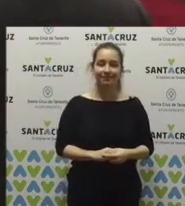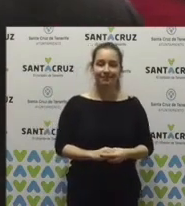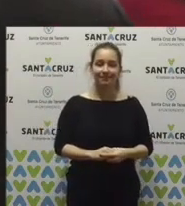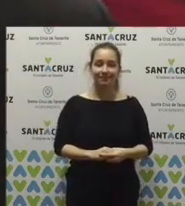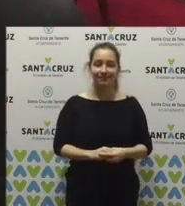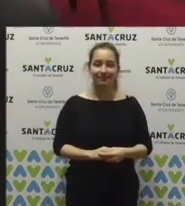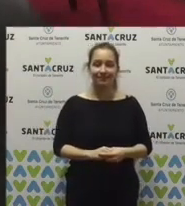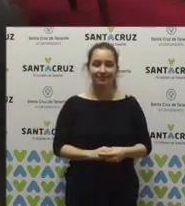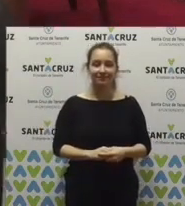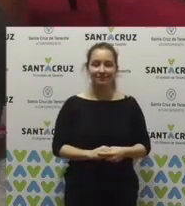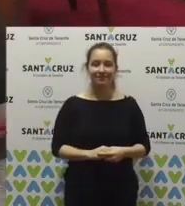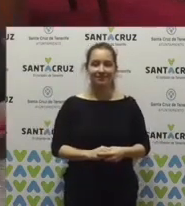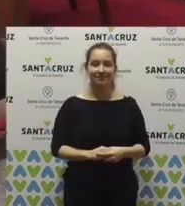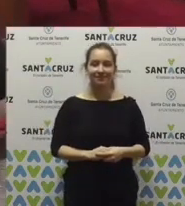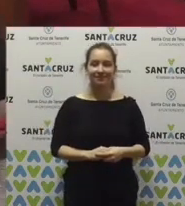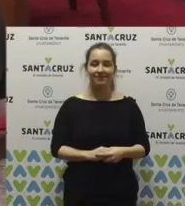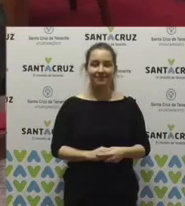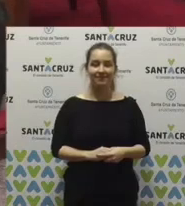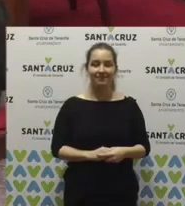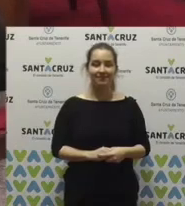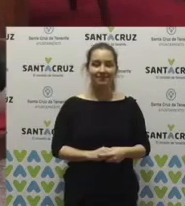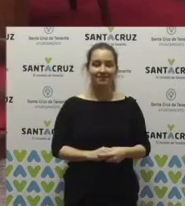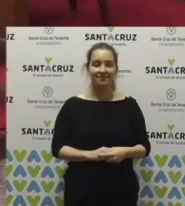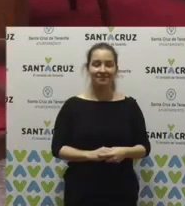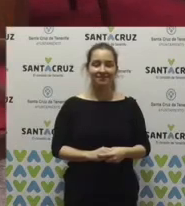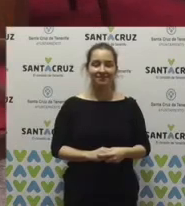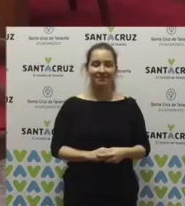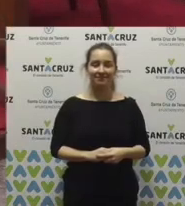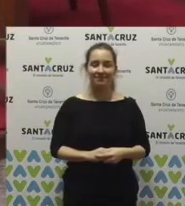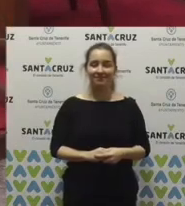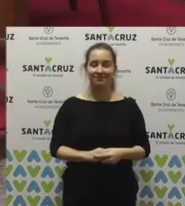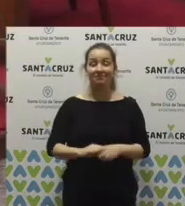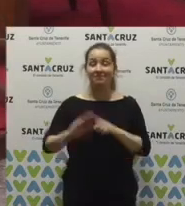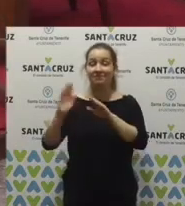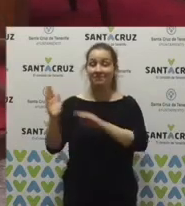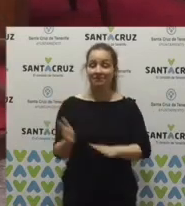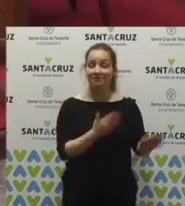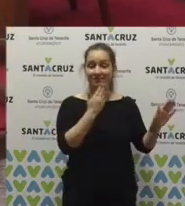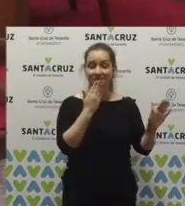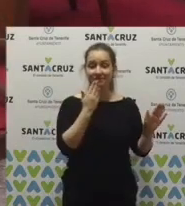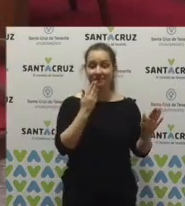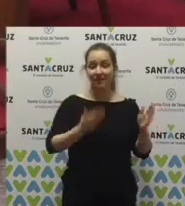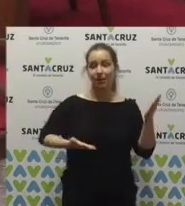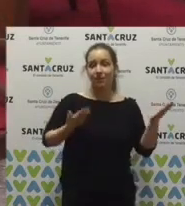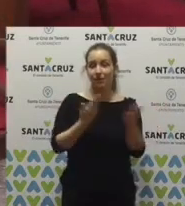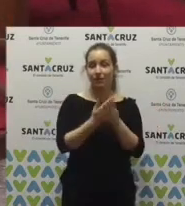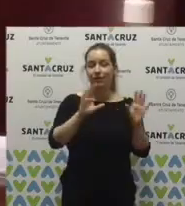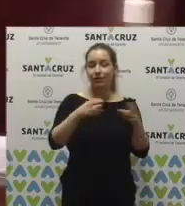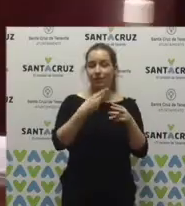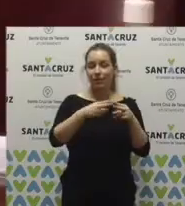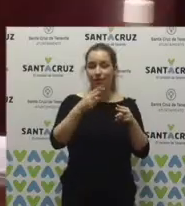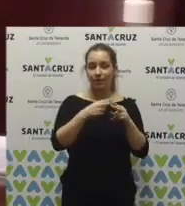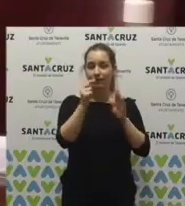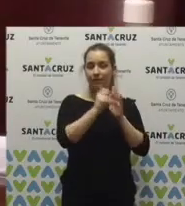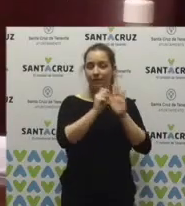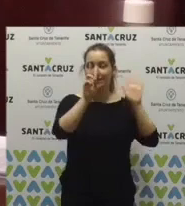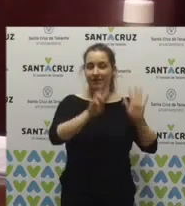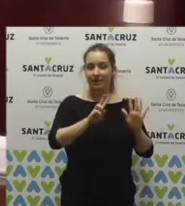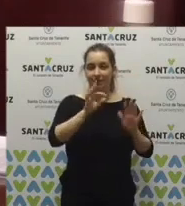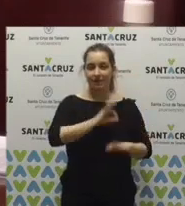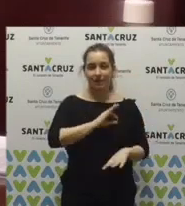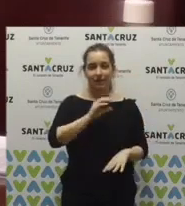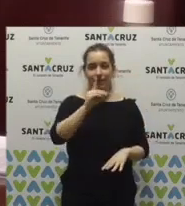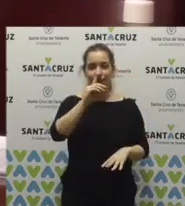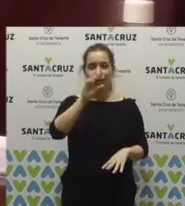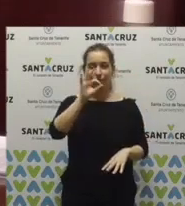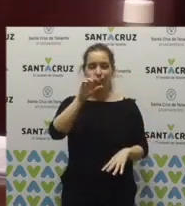pasamos a la a las mociones de los grupos políticos el punto número 7 que presenta doña dolores espinoza a padilla concejala